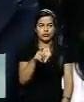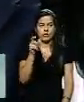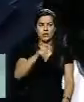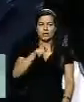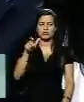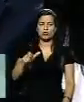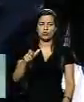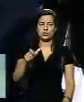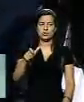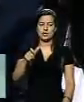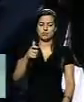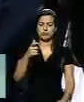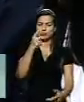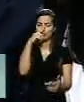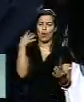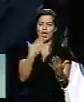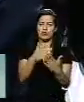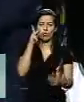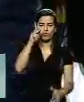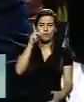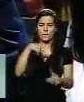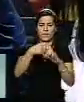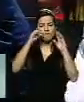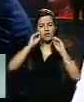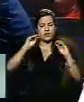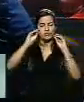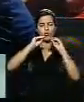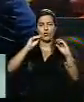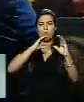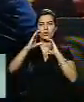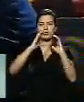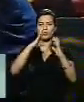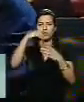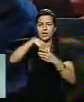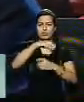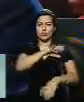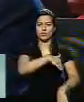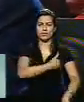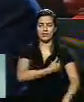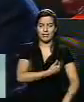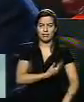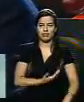ejercicio de la docencia, sobre todo en la formación de comunicadores en la universidad.